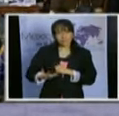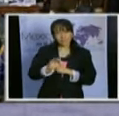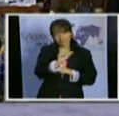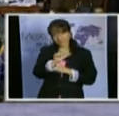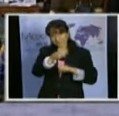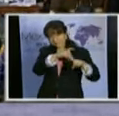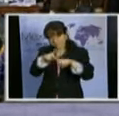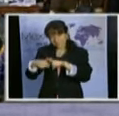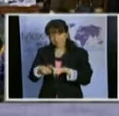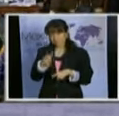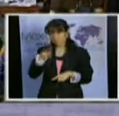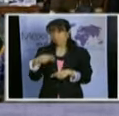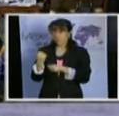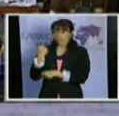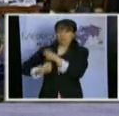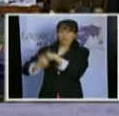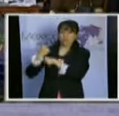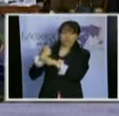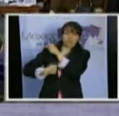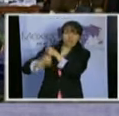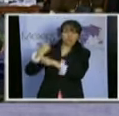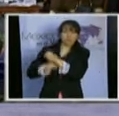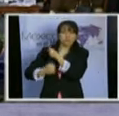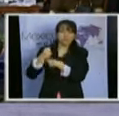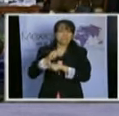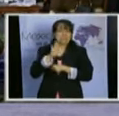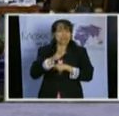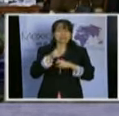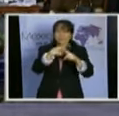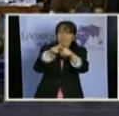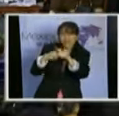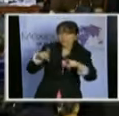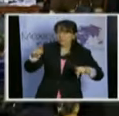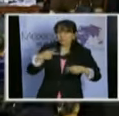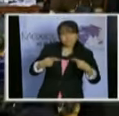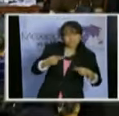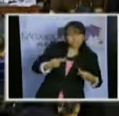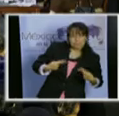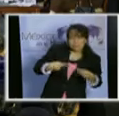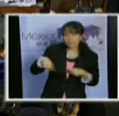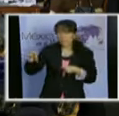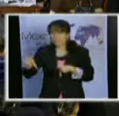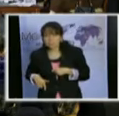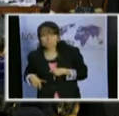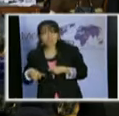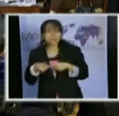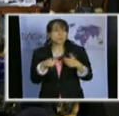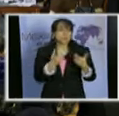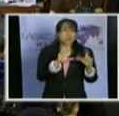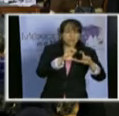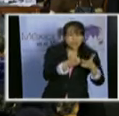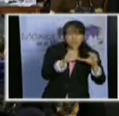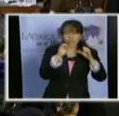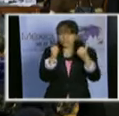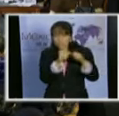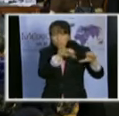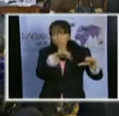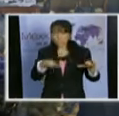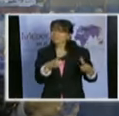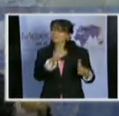de desencuentro entre actores, venimos de muchos años en donde no encontrábamos